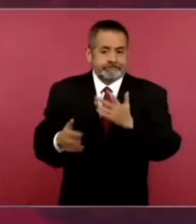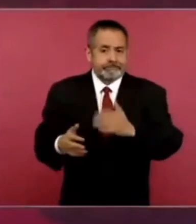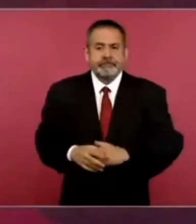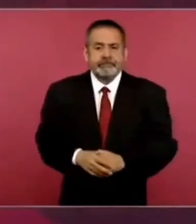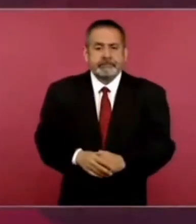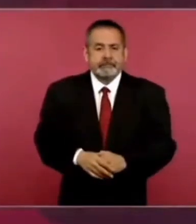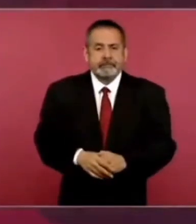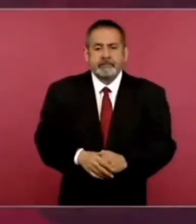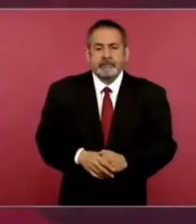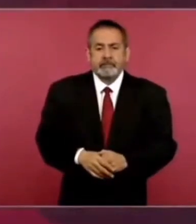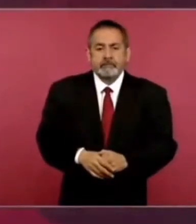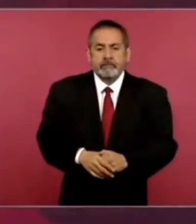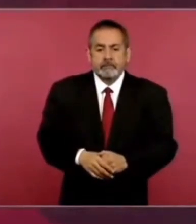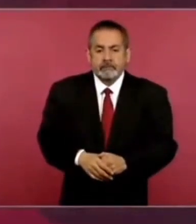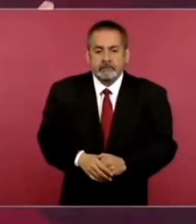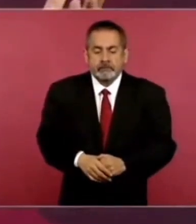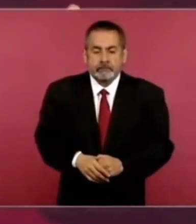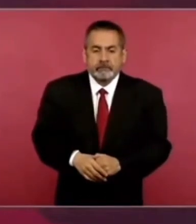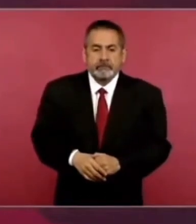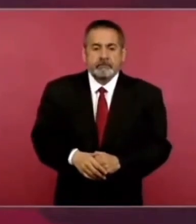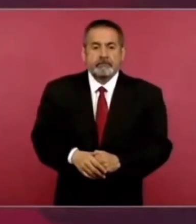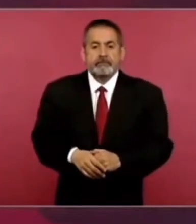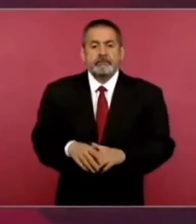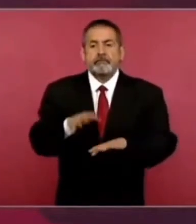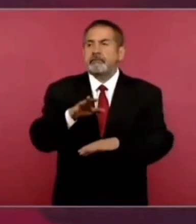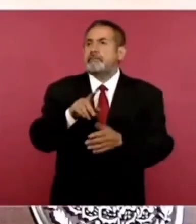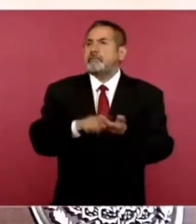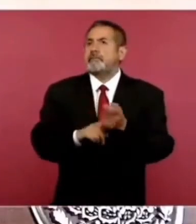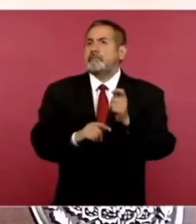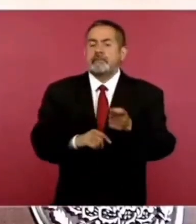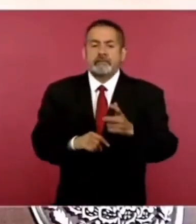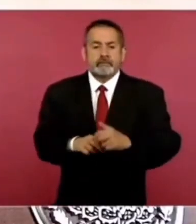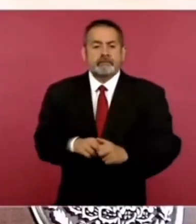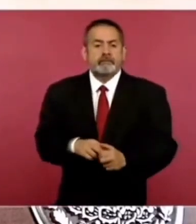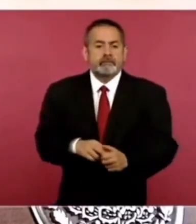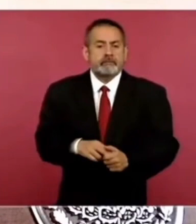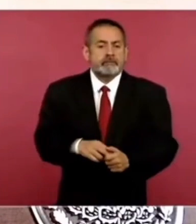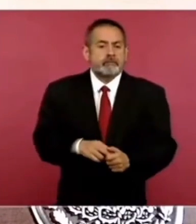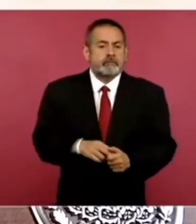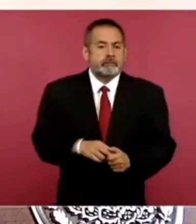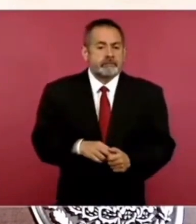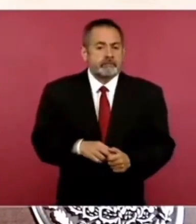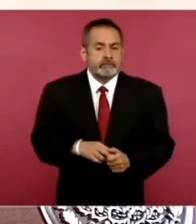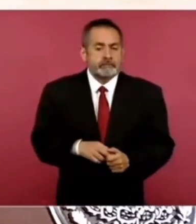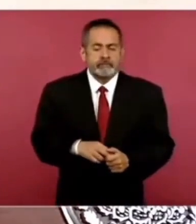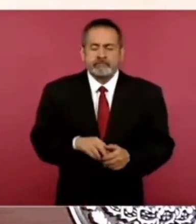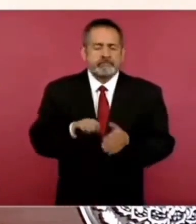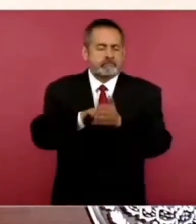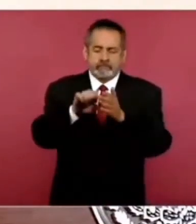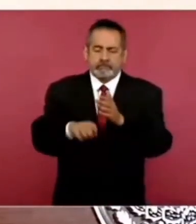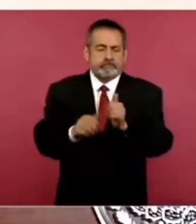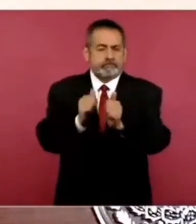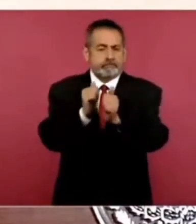Y en el caso de las carreteras,